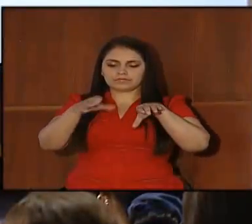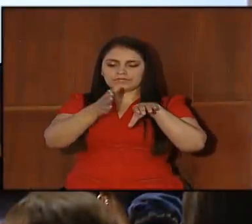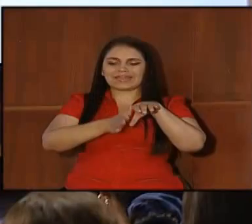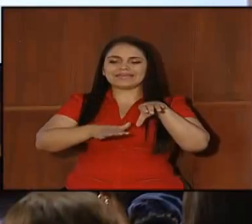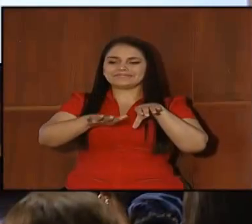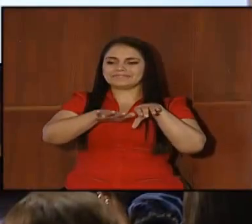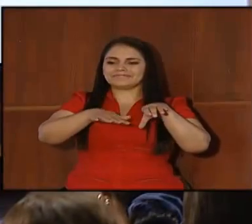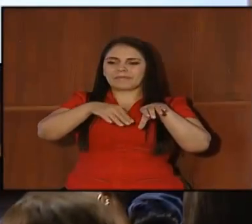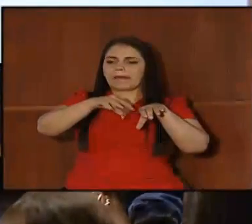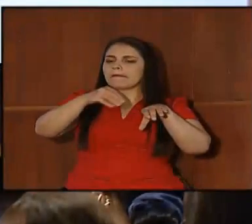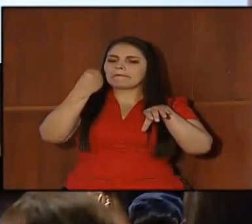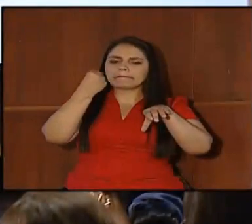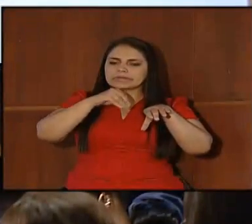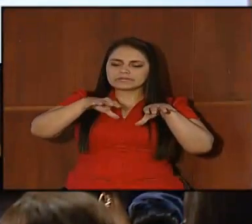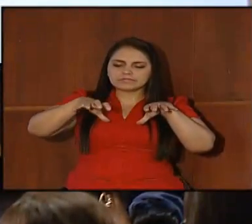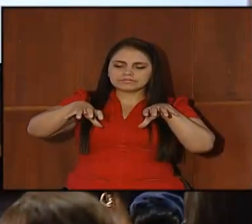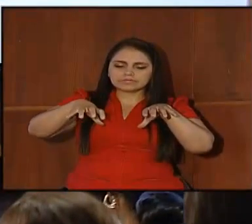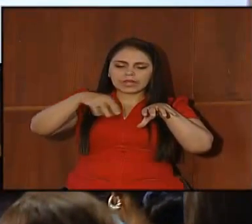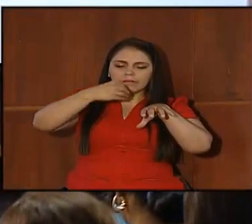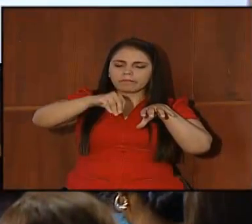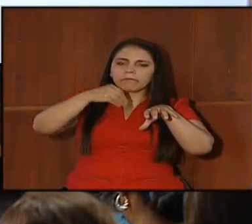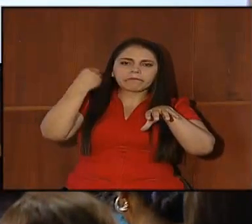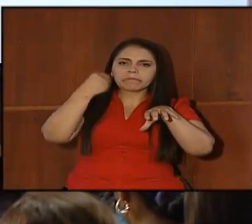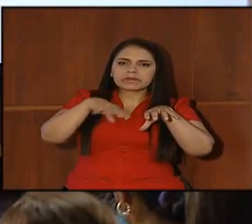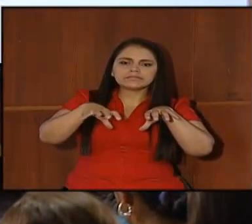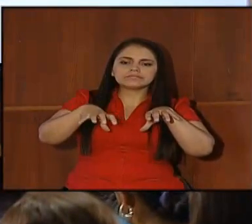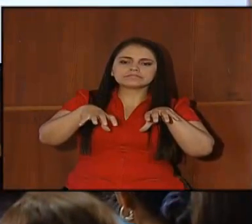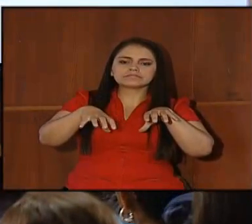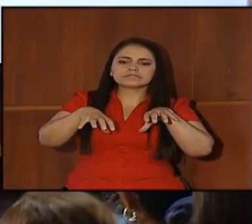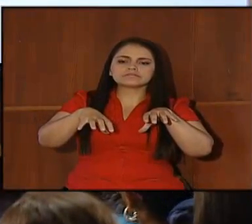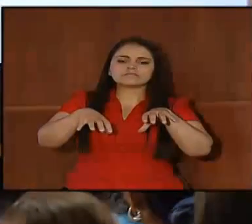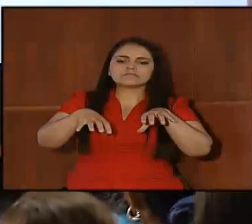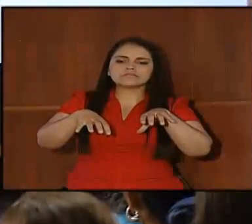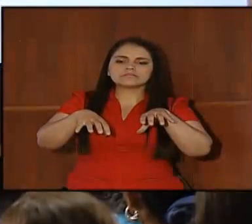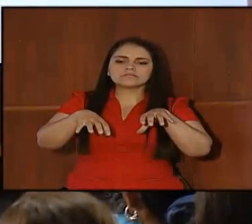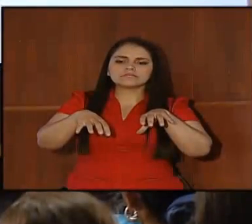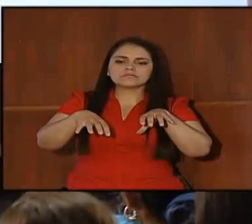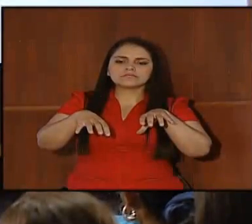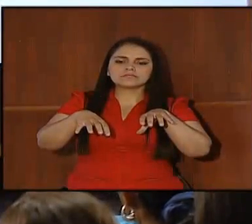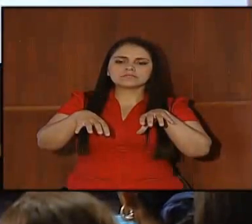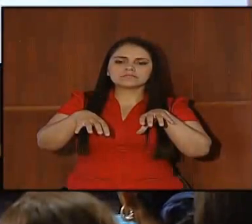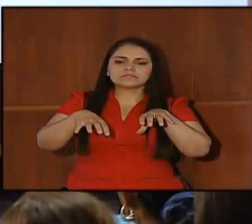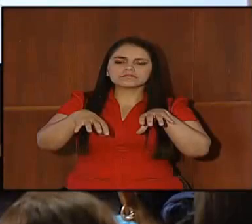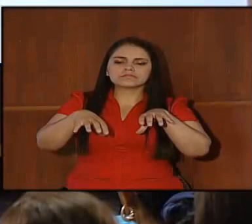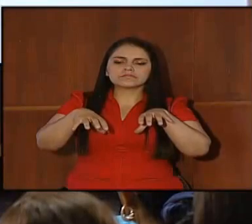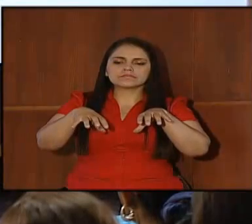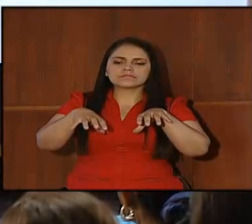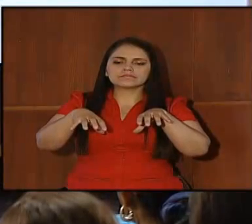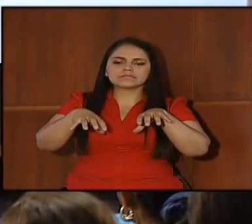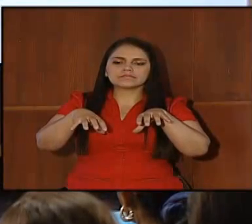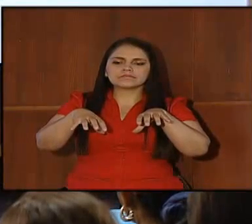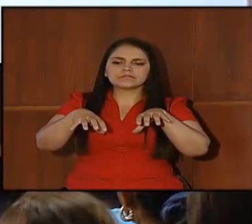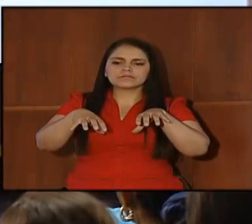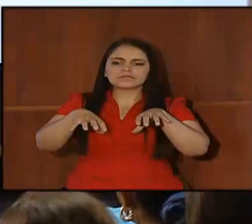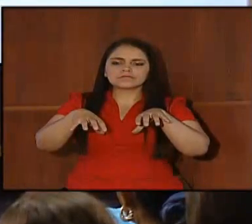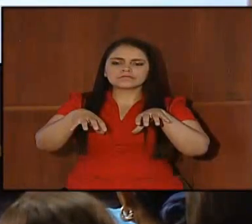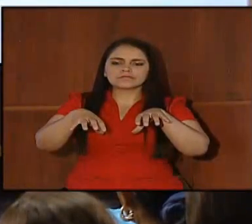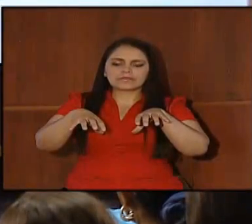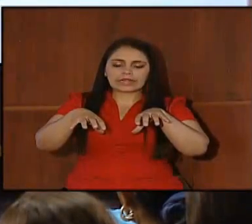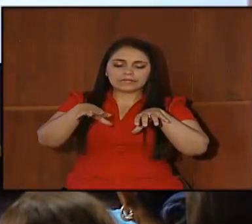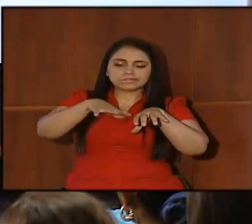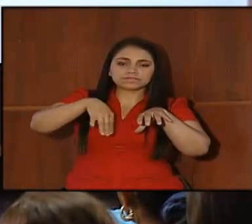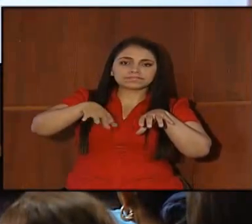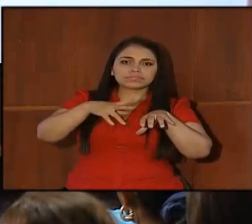pues como un espaciecito. Ese espaciecito permite que la zona